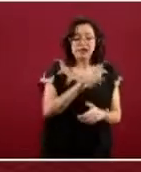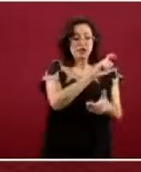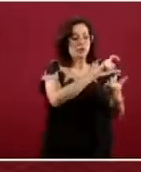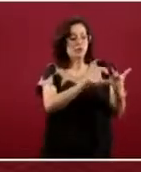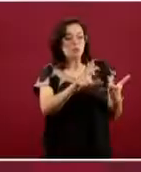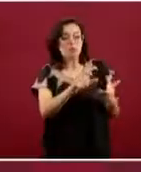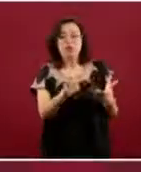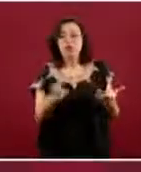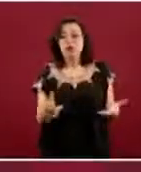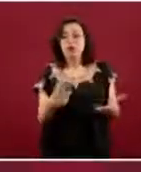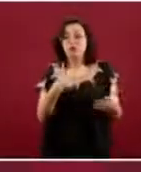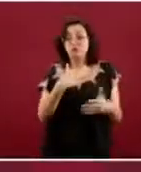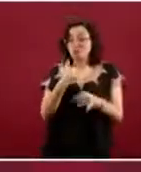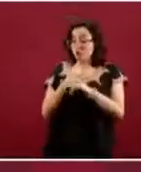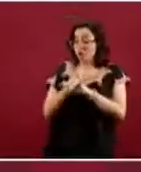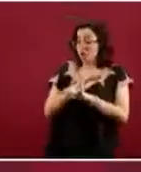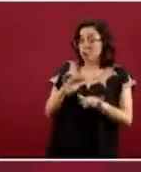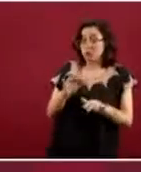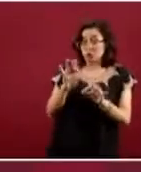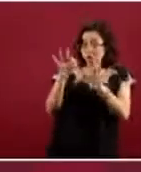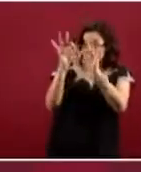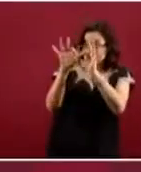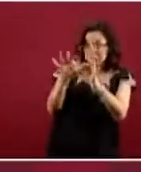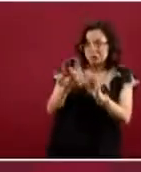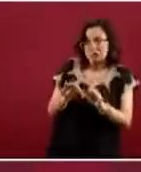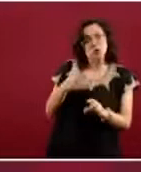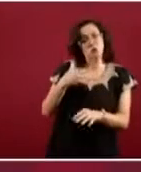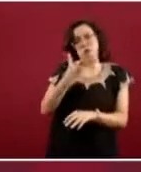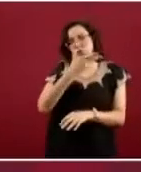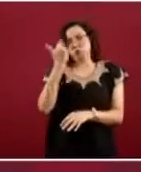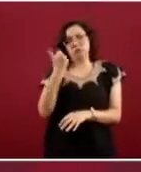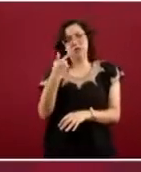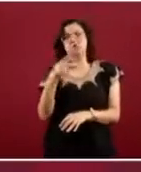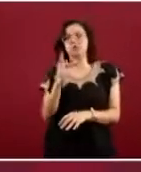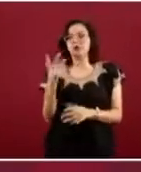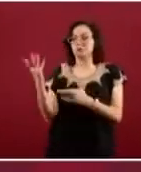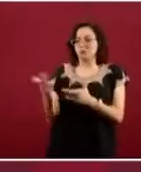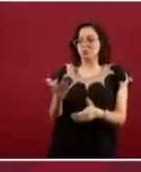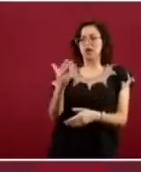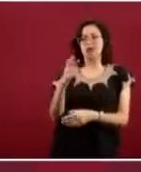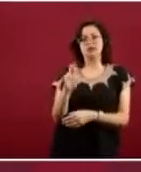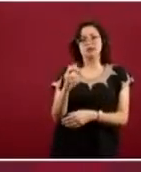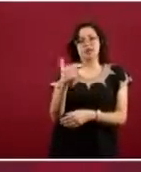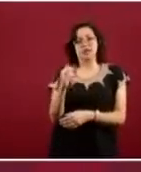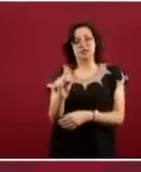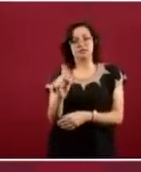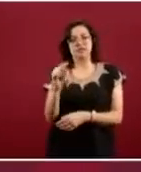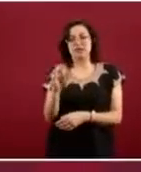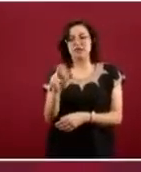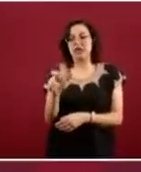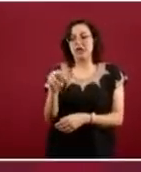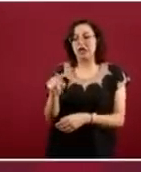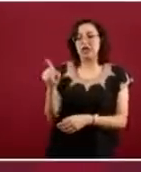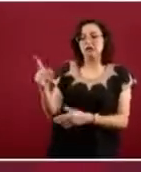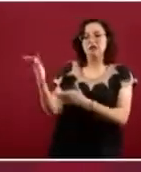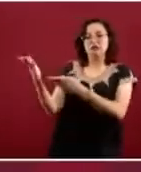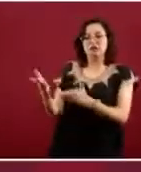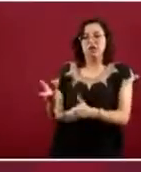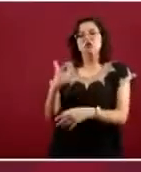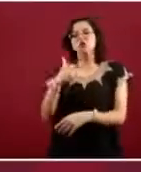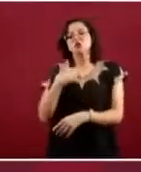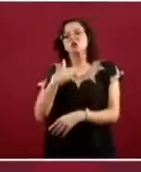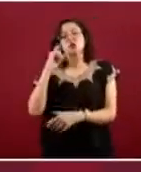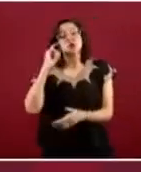tengo información detallada, pero la traemos, vamos a pedirle al doctor Reyes Terán que nos comente en día próximo. Tengo la sospecha que no se trata